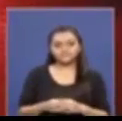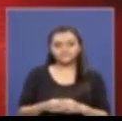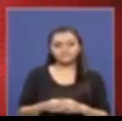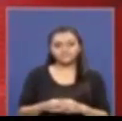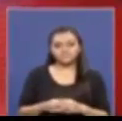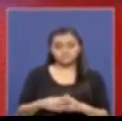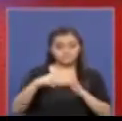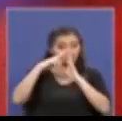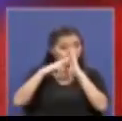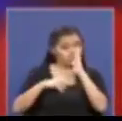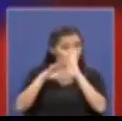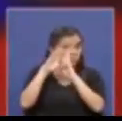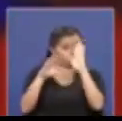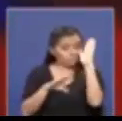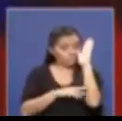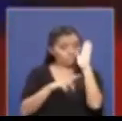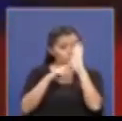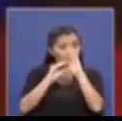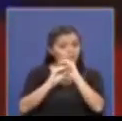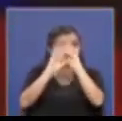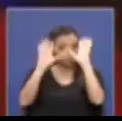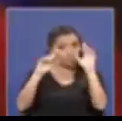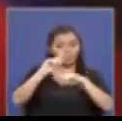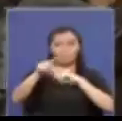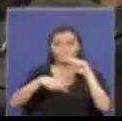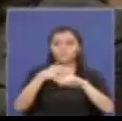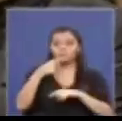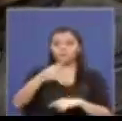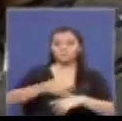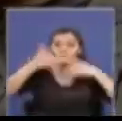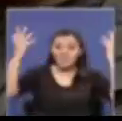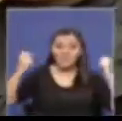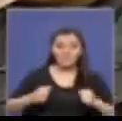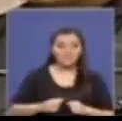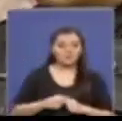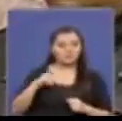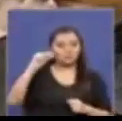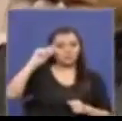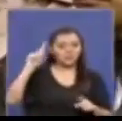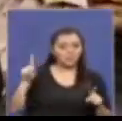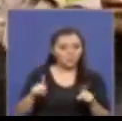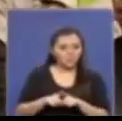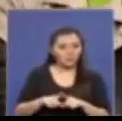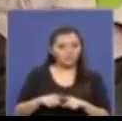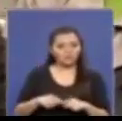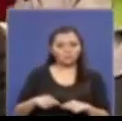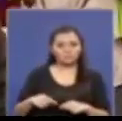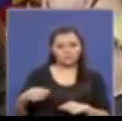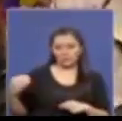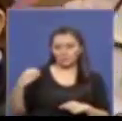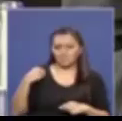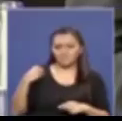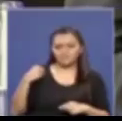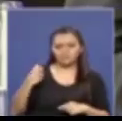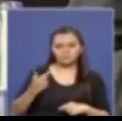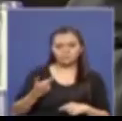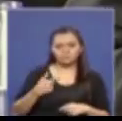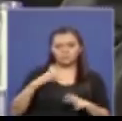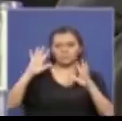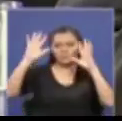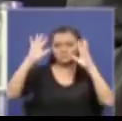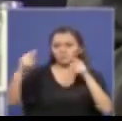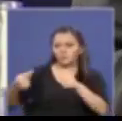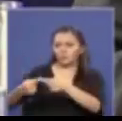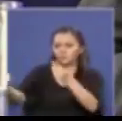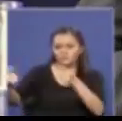se olviden, lean la Constitución. Entonces, cuando salen a marchar autoridades locales, avísenme para yo también marchar, pero contra ellos, pues si